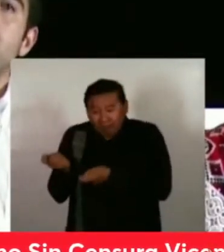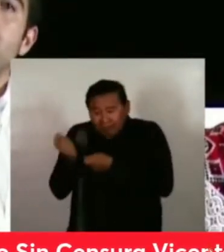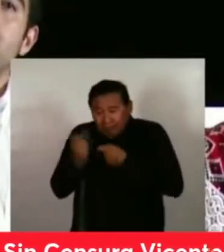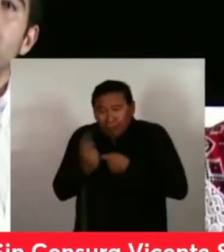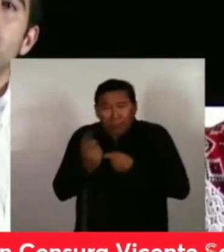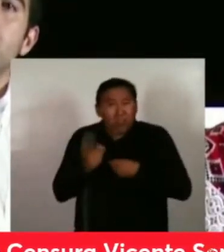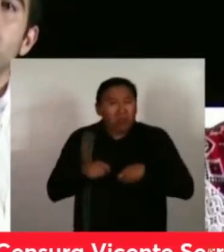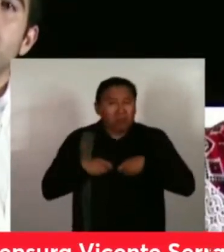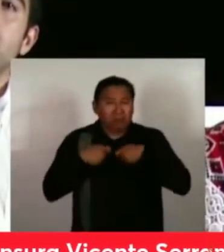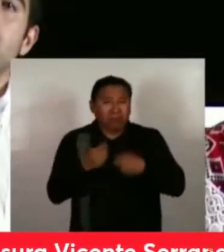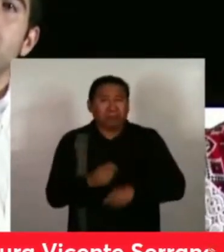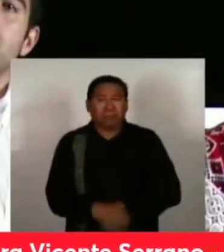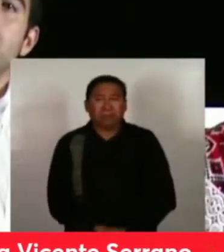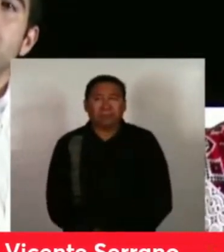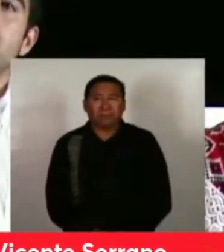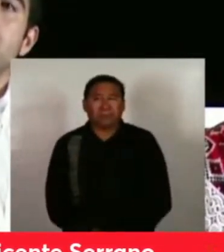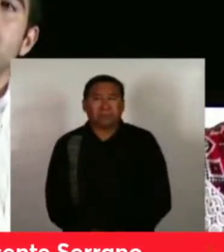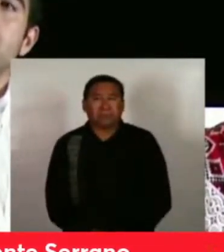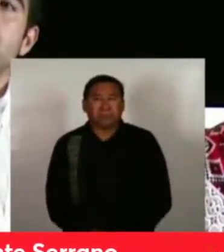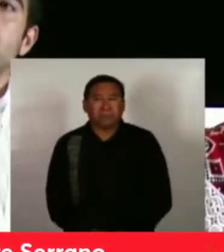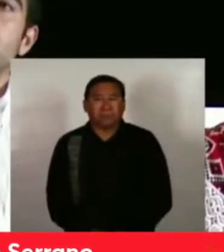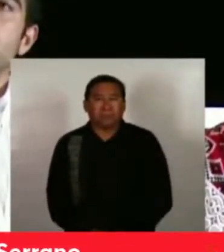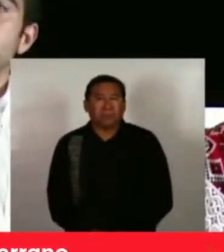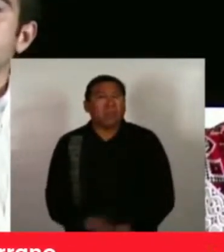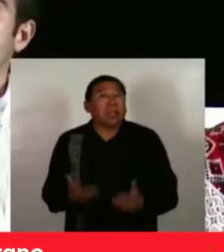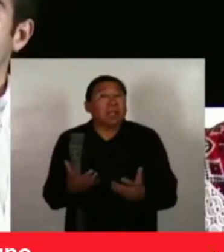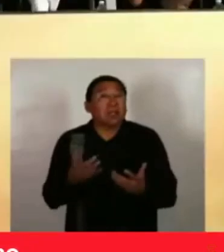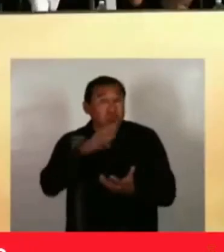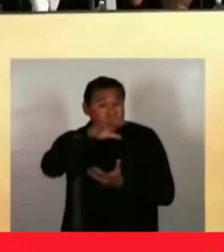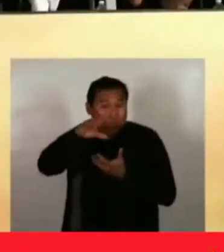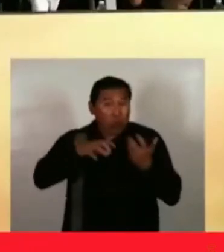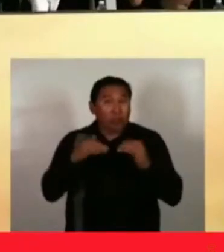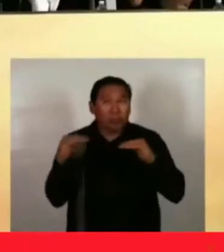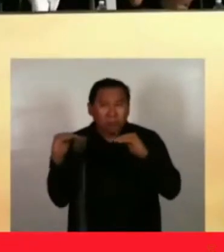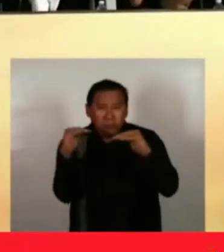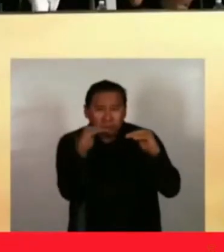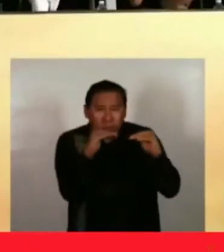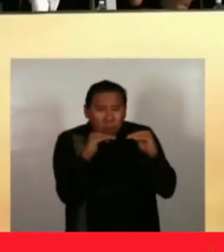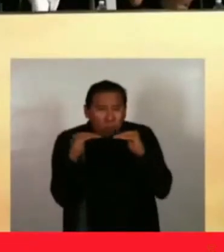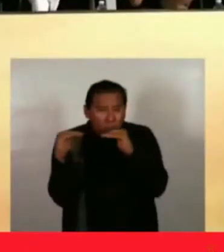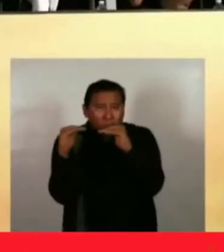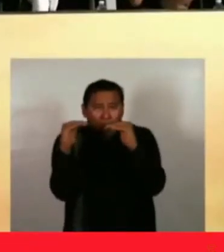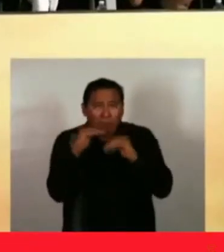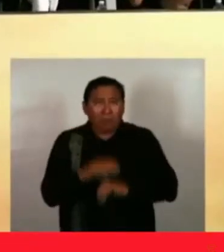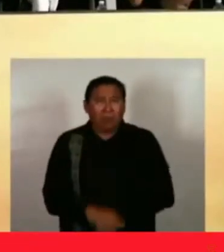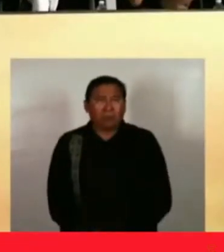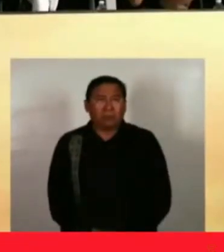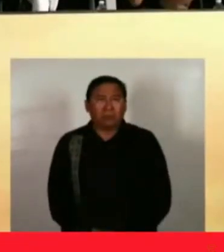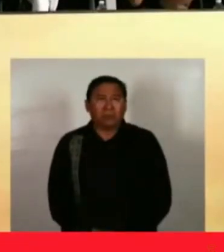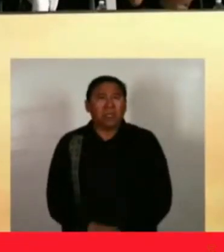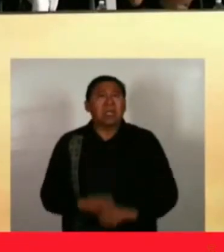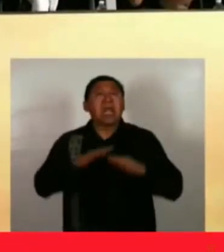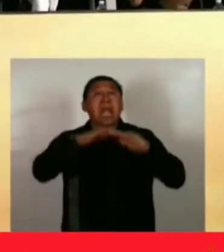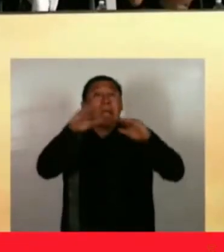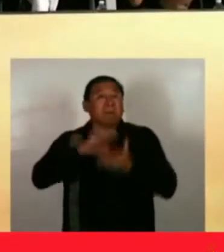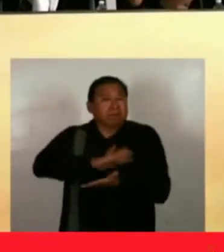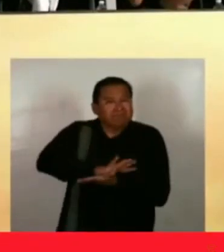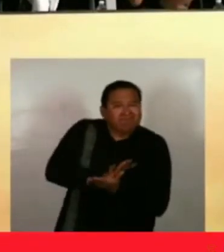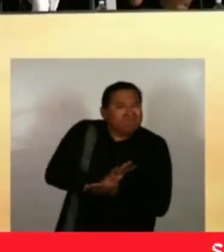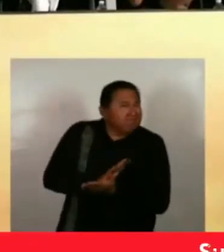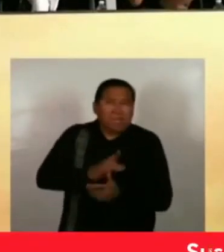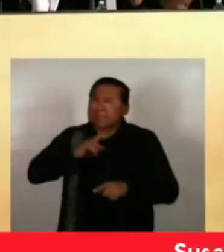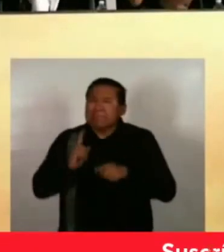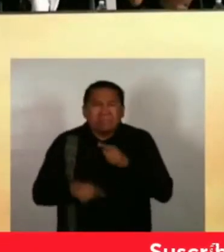traemos. Y también, porque todos somos iguales exactamente, abajo la discriminación,